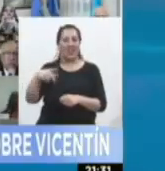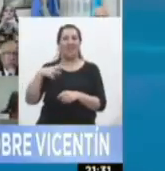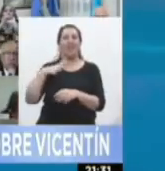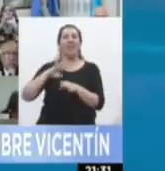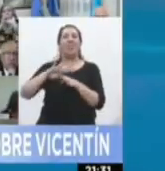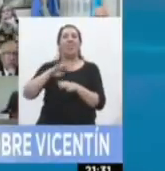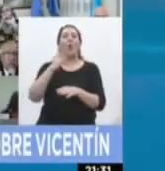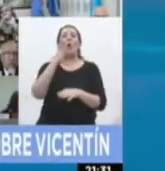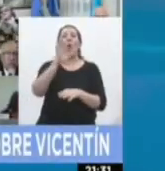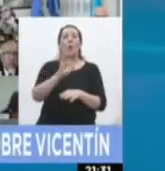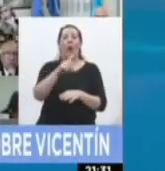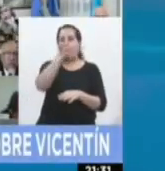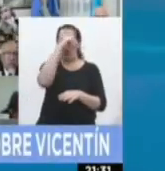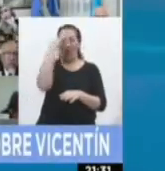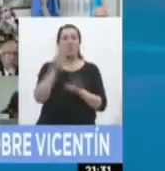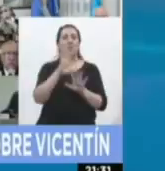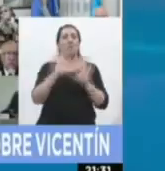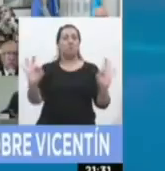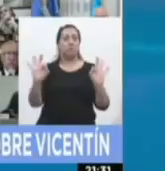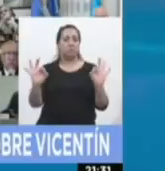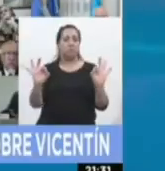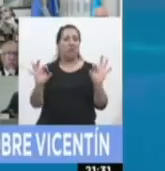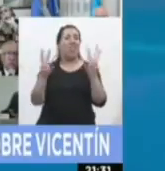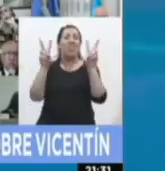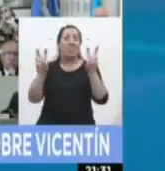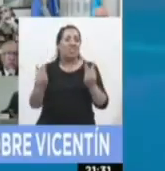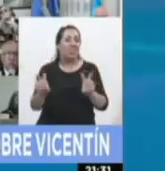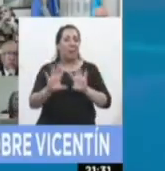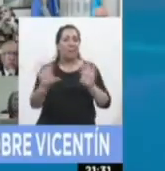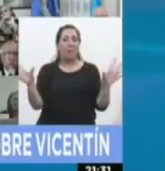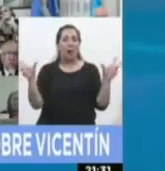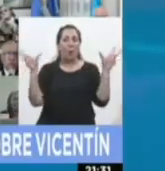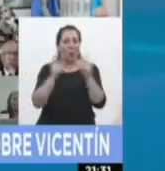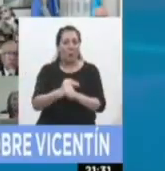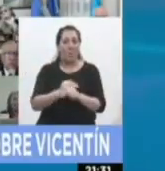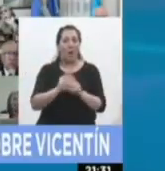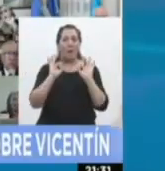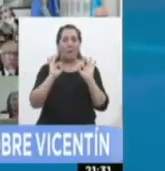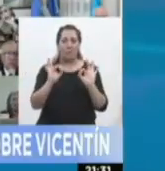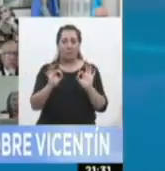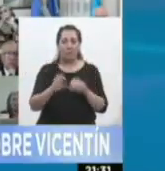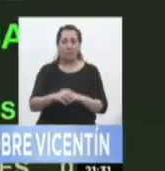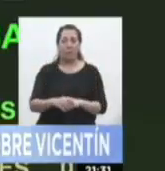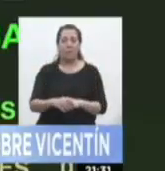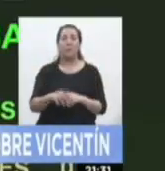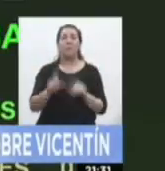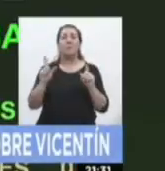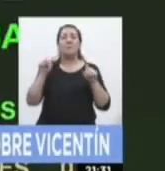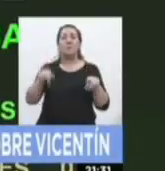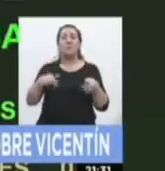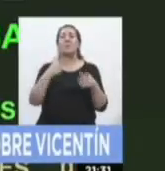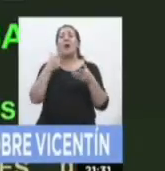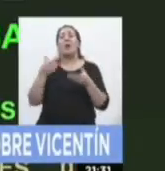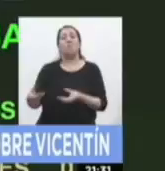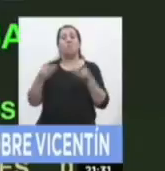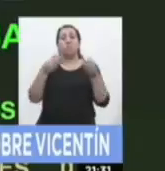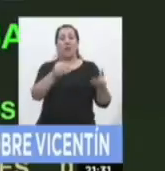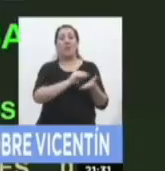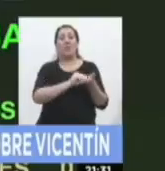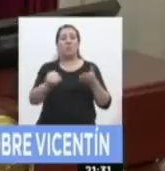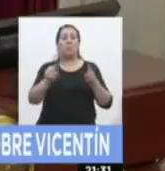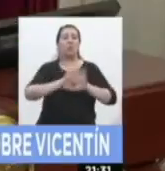que se lo considere como tal. Claro, que se aprobó con mayoría simple. Con mayoría simple. Y una comisión investigadora, por